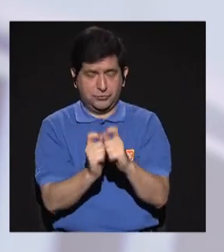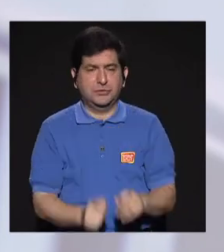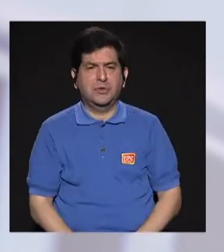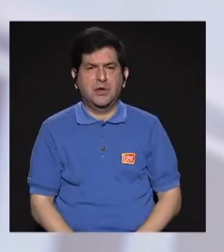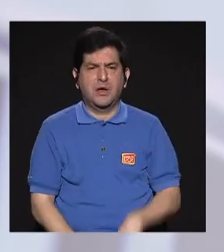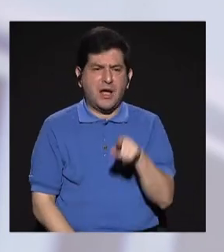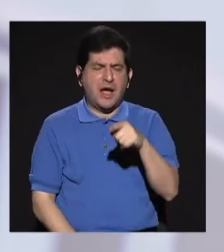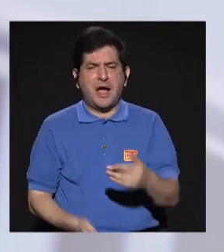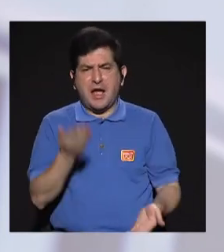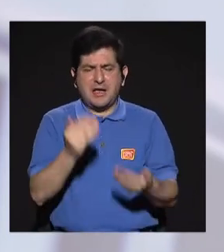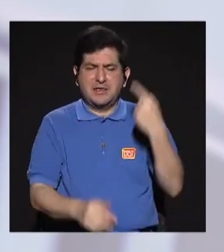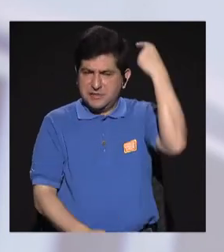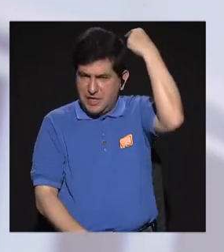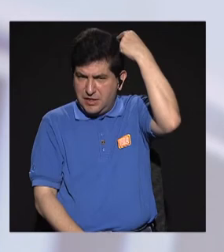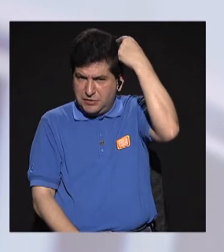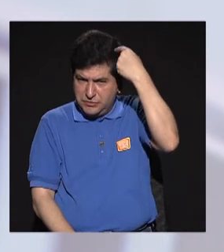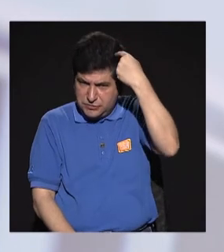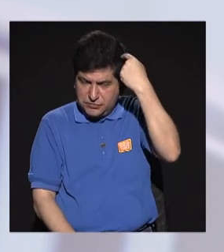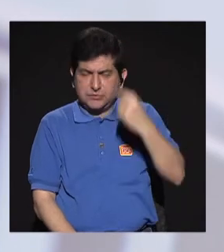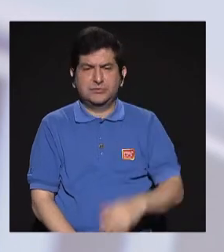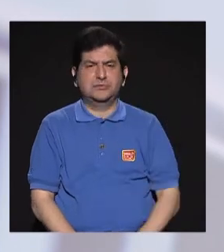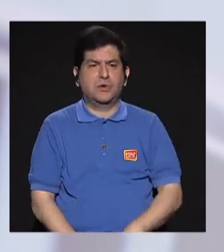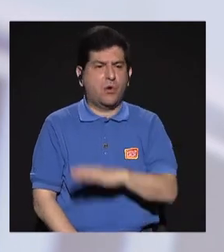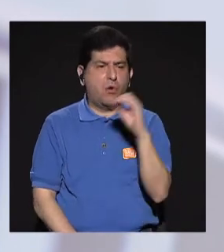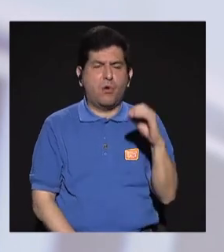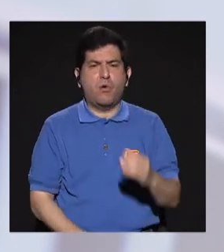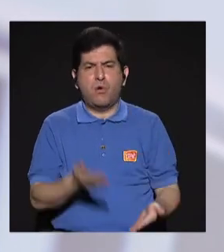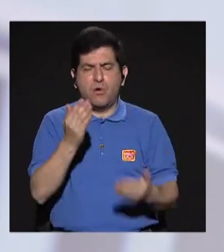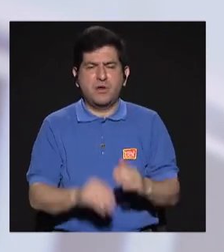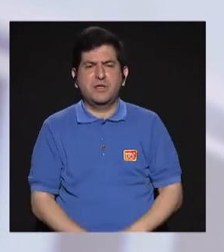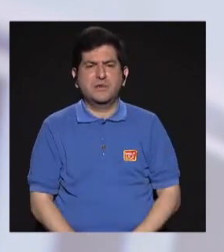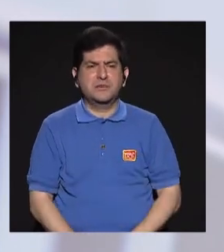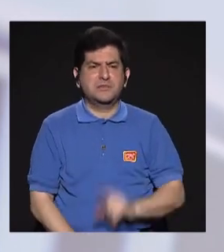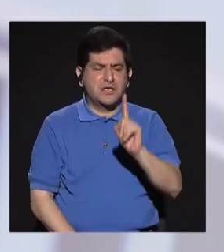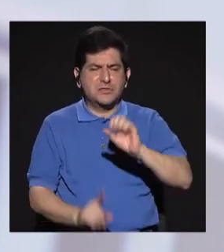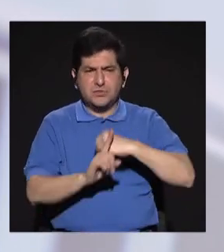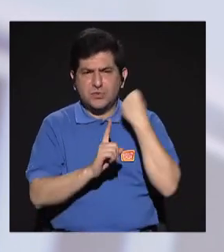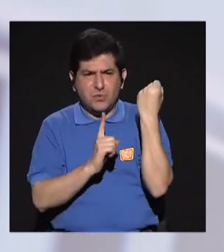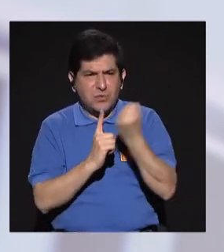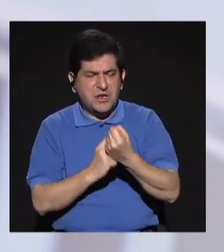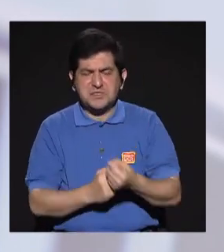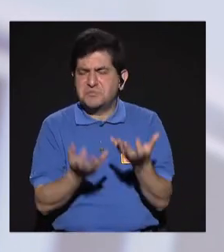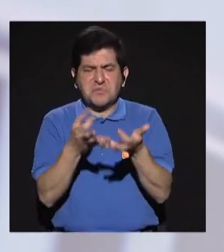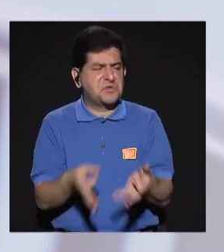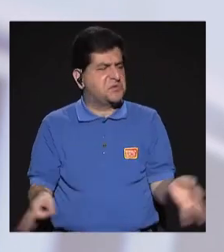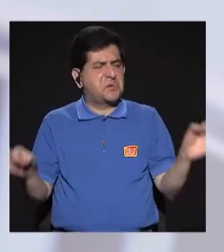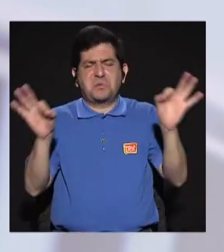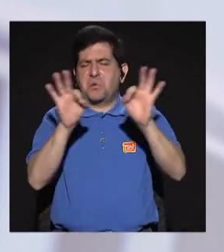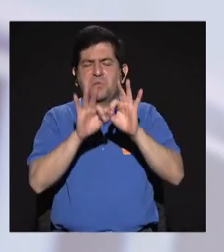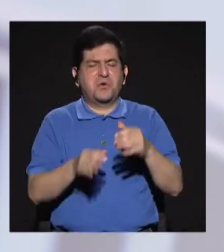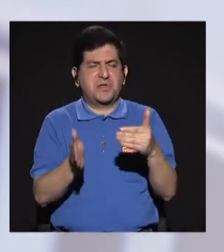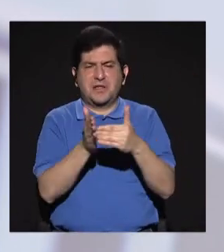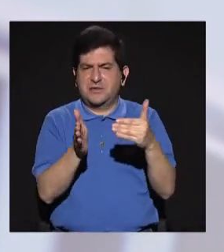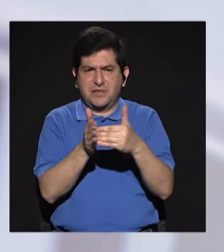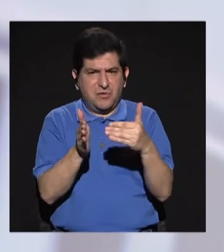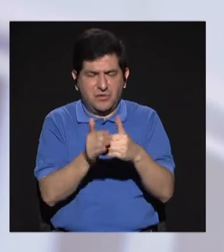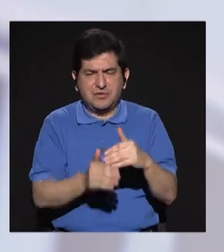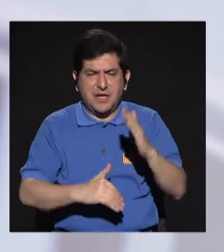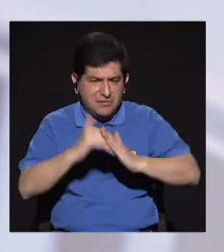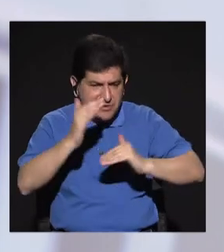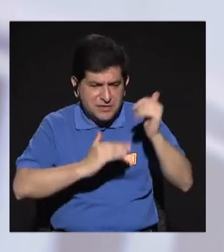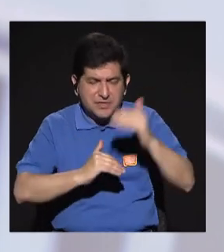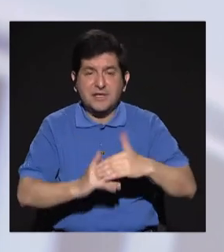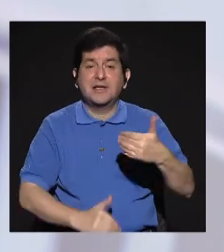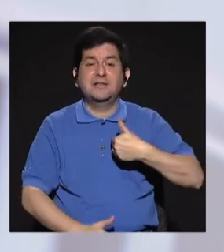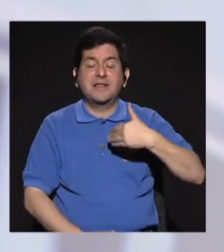hacer una sutura craneal oeste una hendidura que tal vez no iba a tener ninguna relevancia en la reconstrucción entonces teníamos